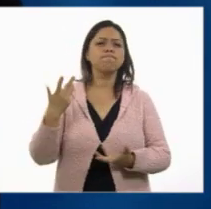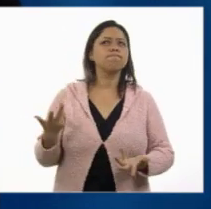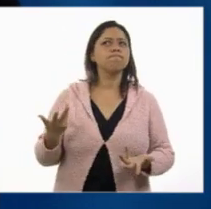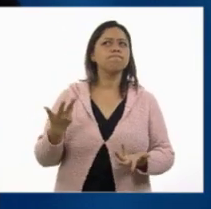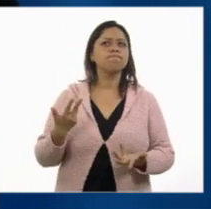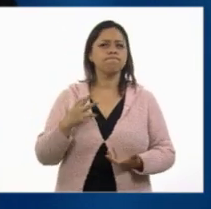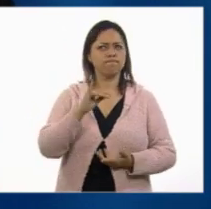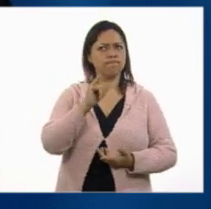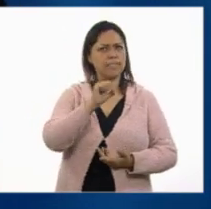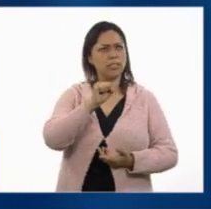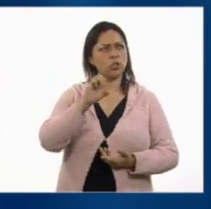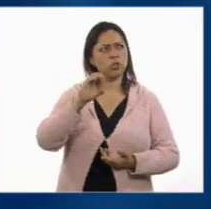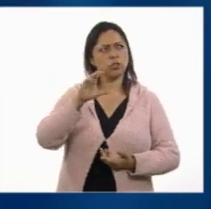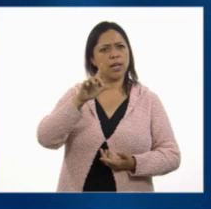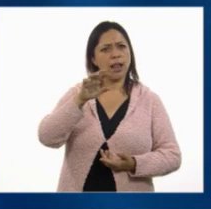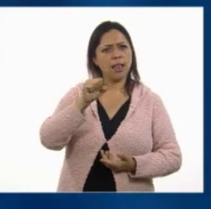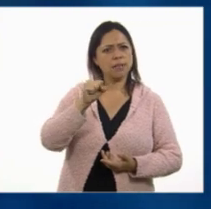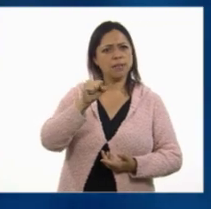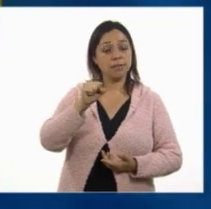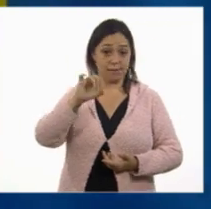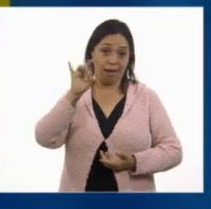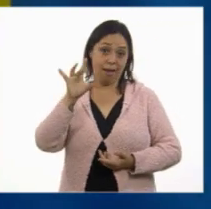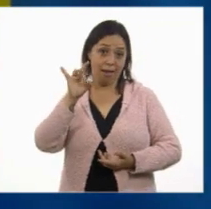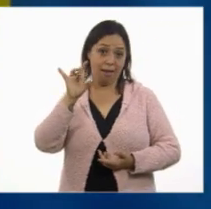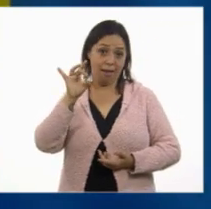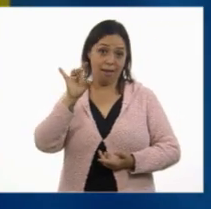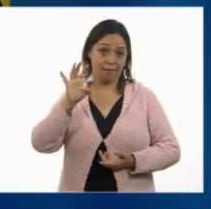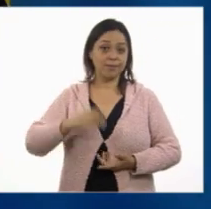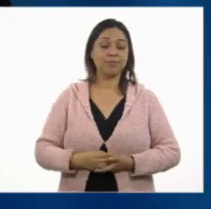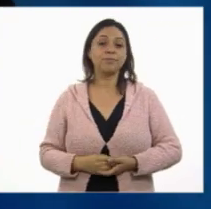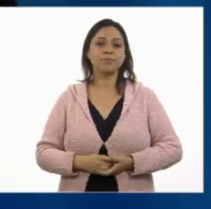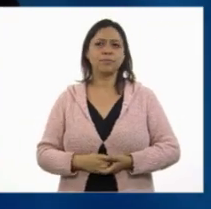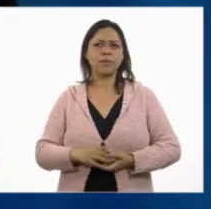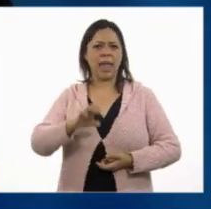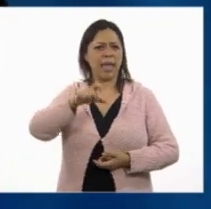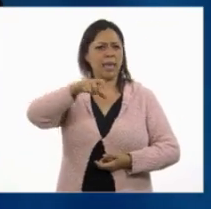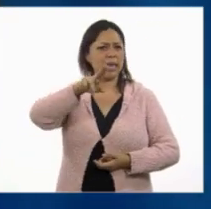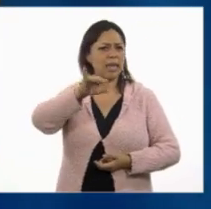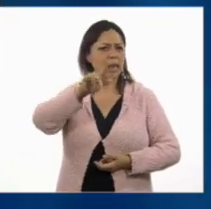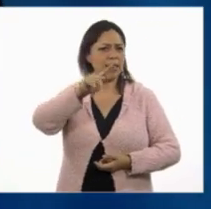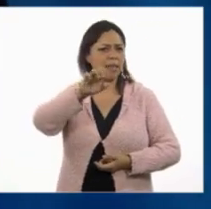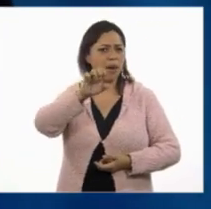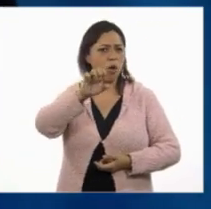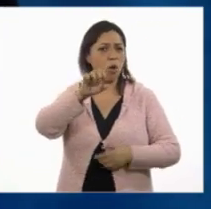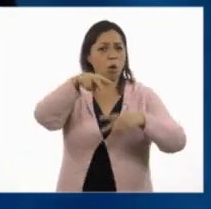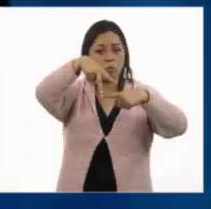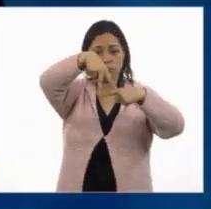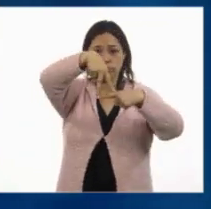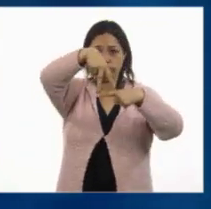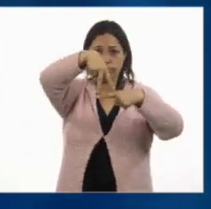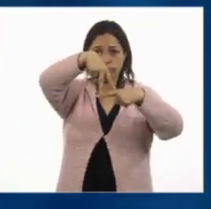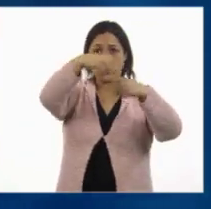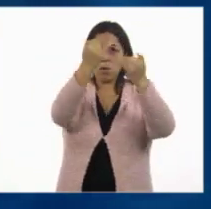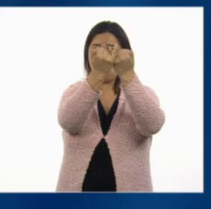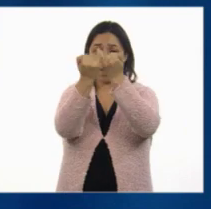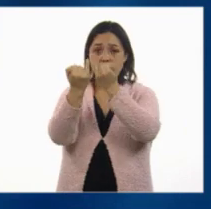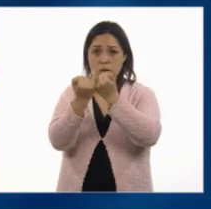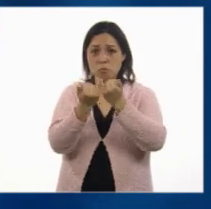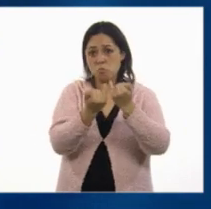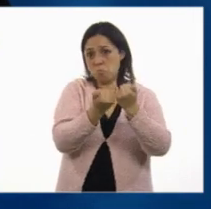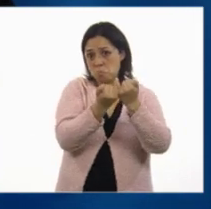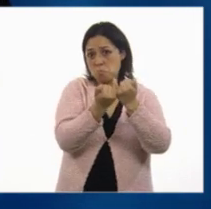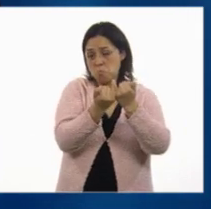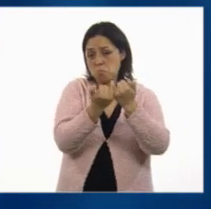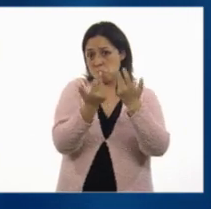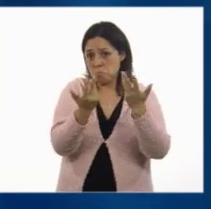¿El isósceles? El Y isósceles ya vimos. el equilátero. El equilátero tiene tres, pero cumple con la mención de que tiene dos